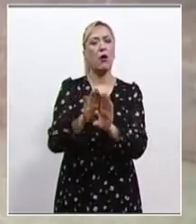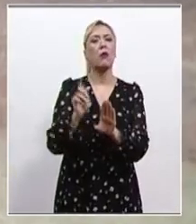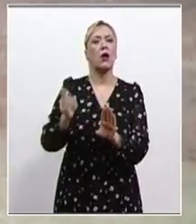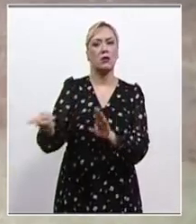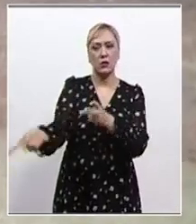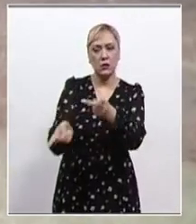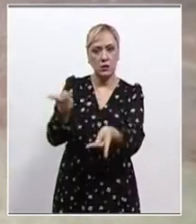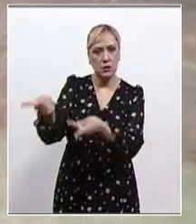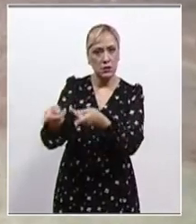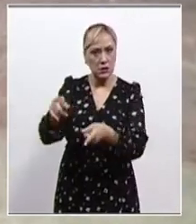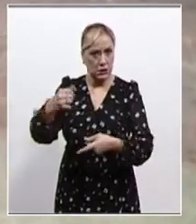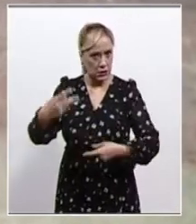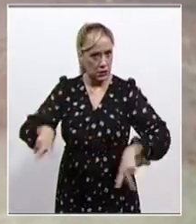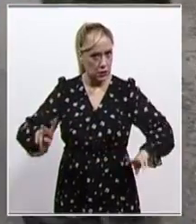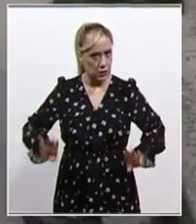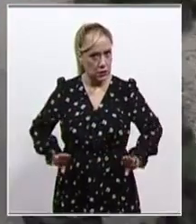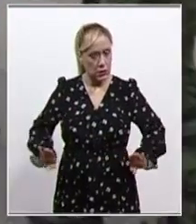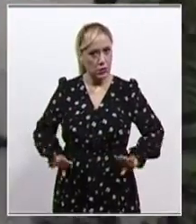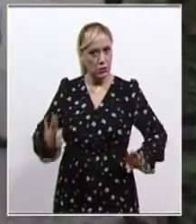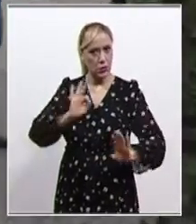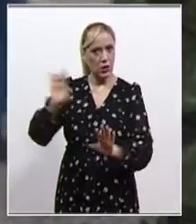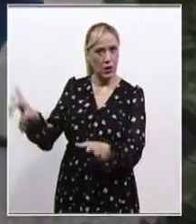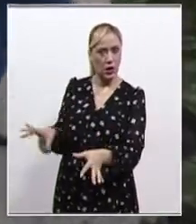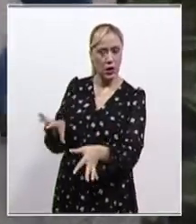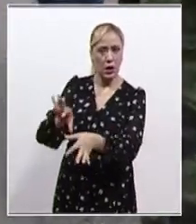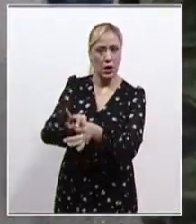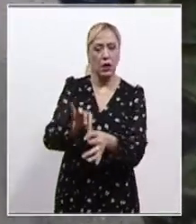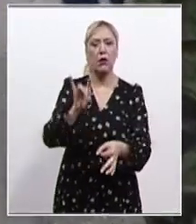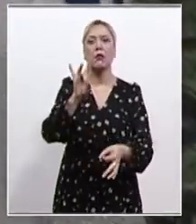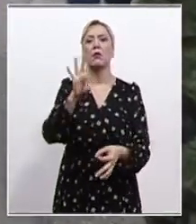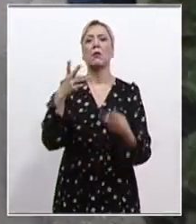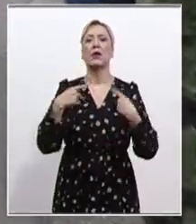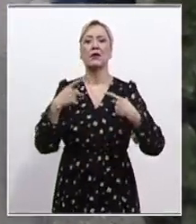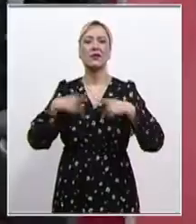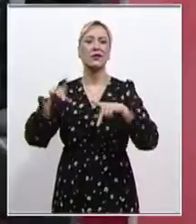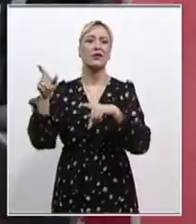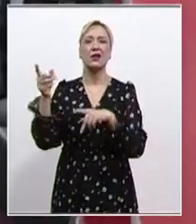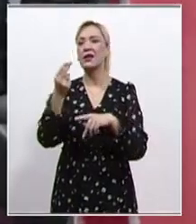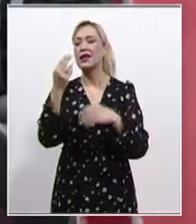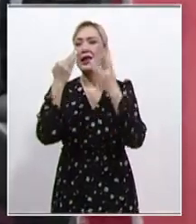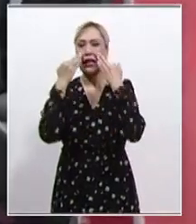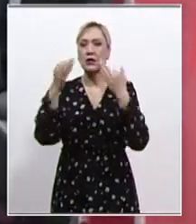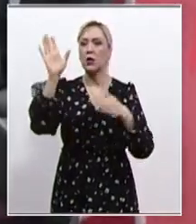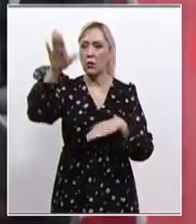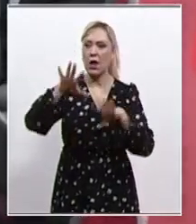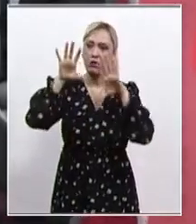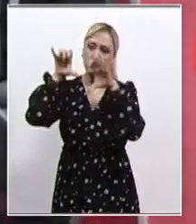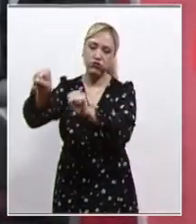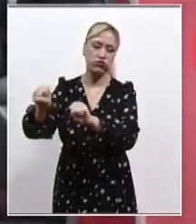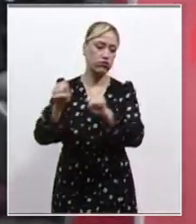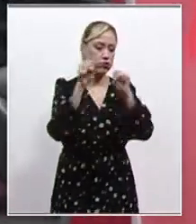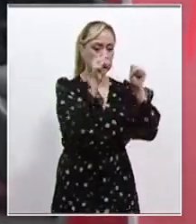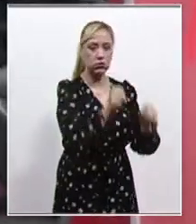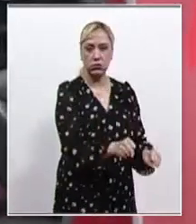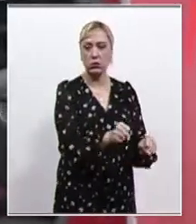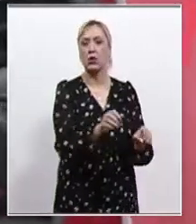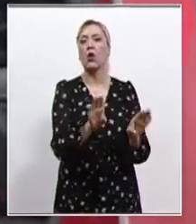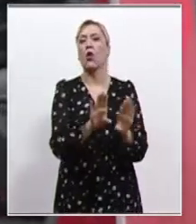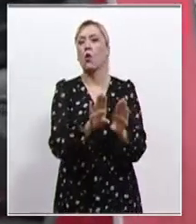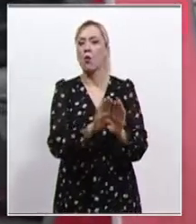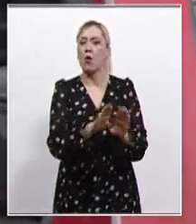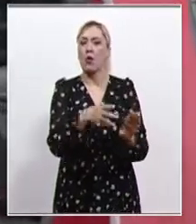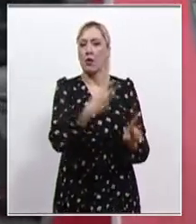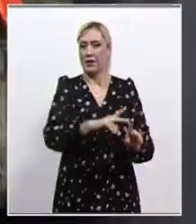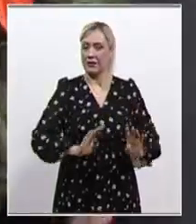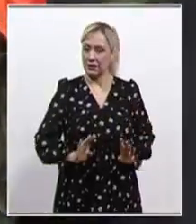el uso de la fuerza para hacer comparecer a un testigo, las que permitían la inspección de vehículos y las que permitían al Ministerio